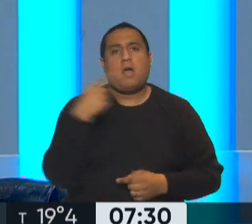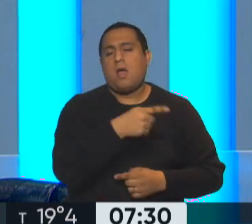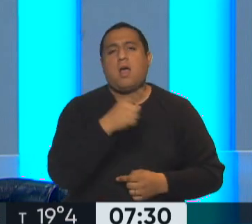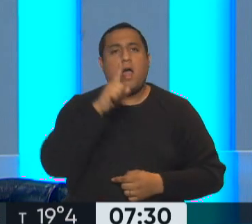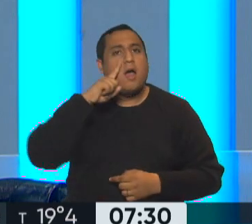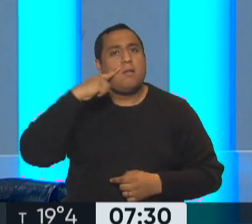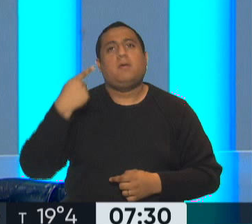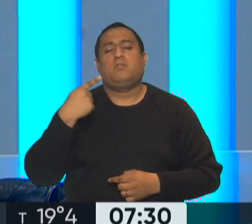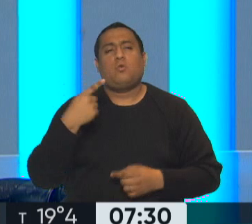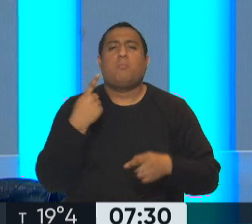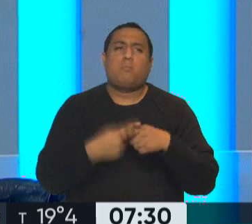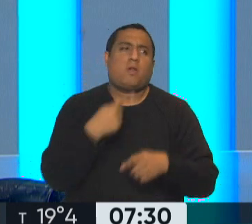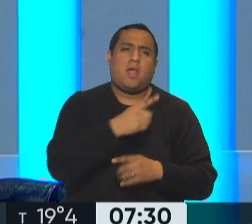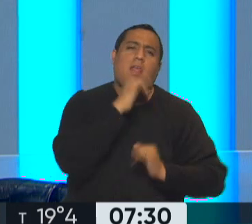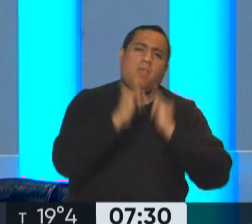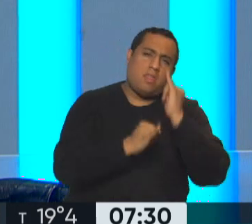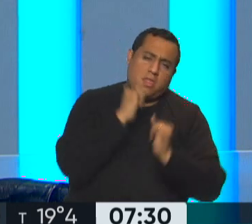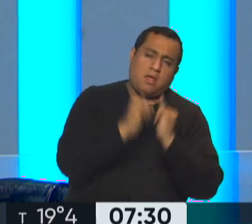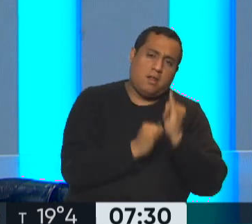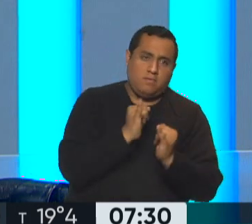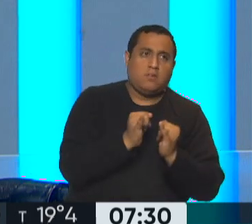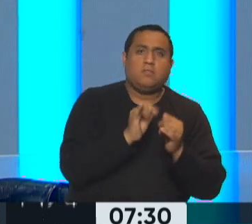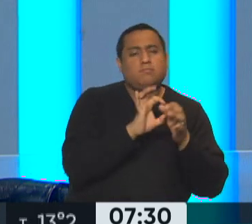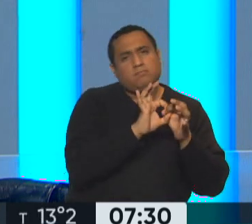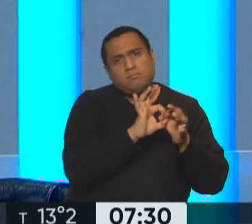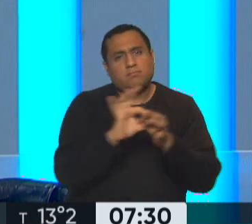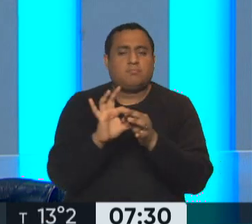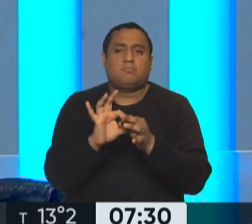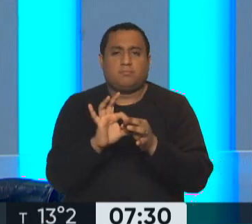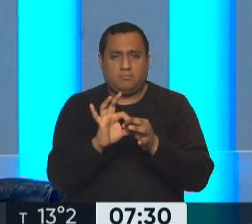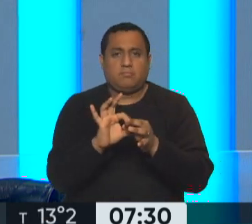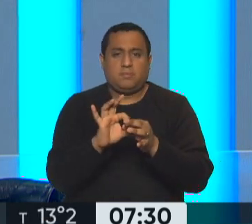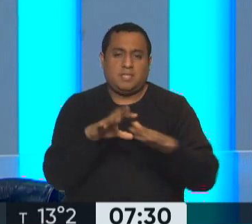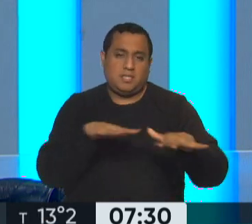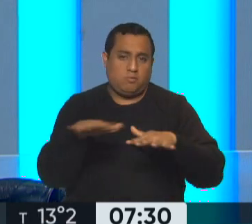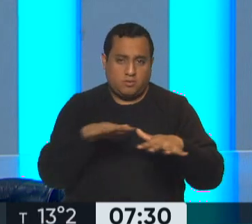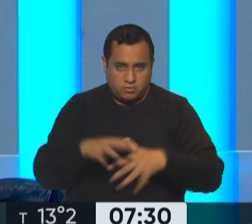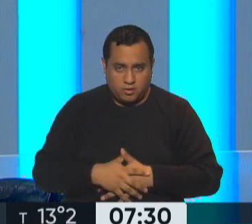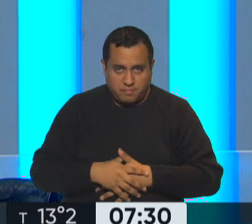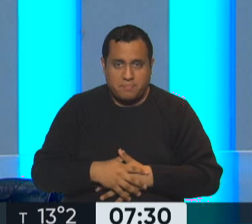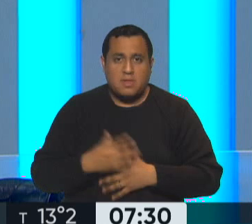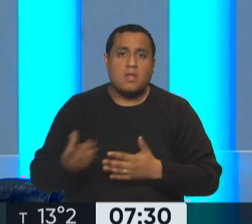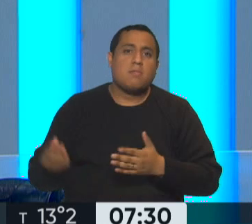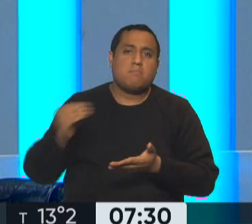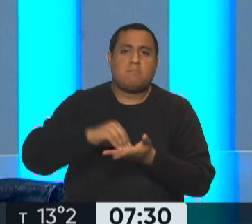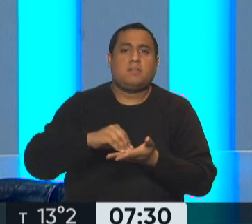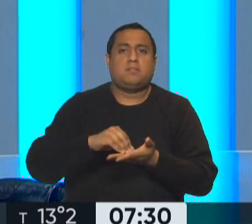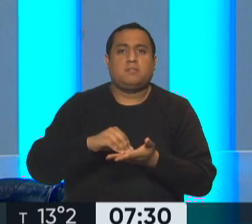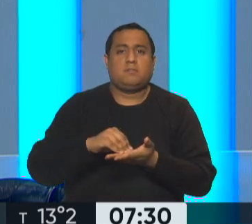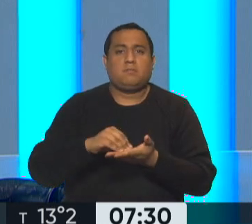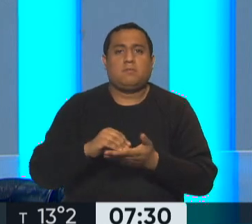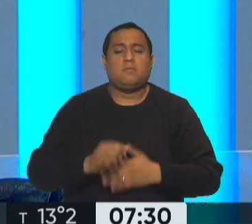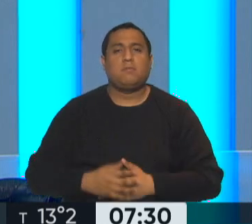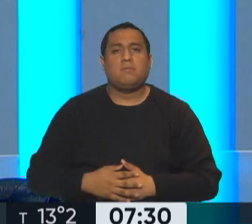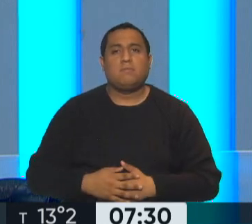fernández aparte de las declaraciones que tienen que ver están vinculadas también con esta situación se suma también al pedido